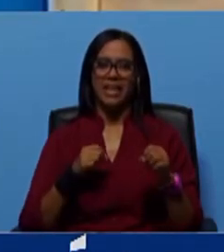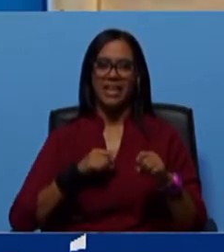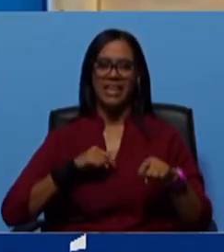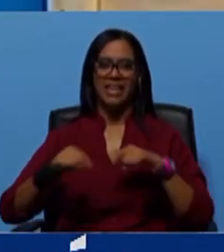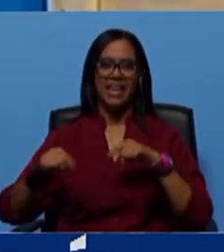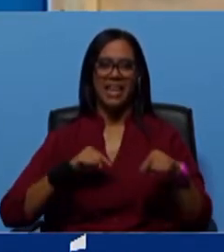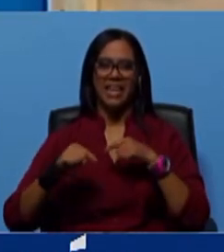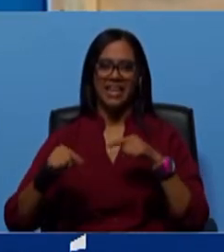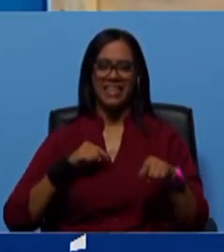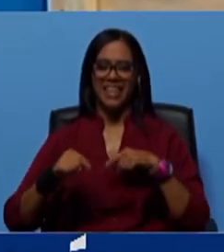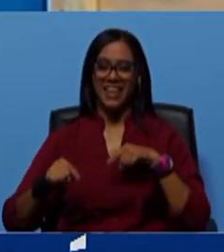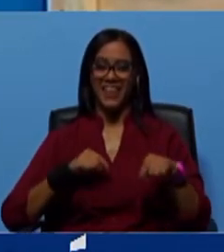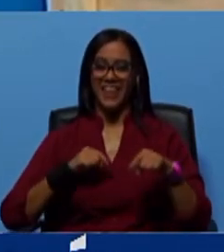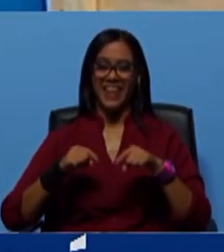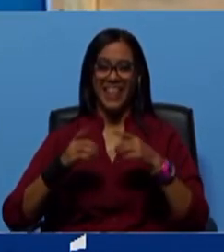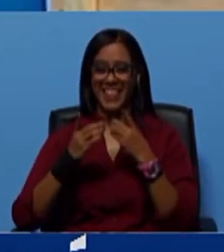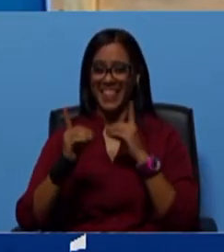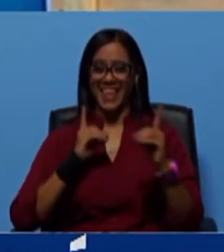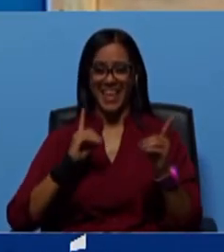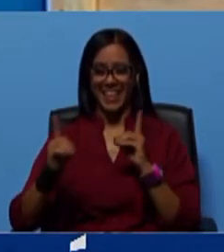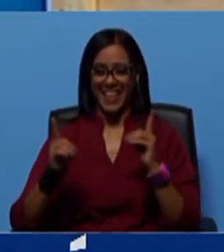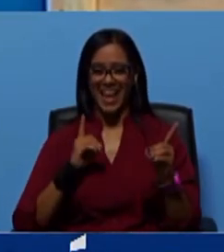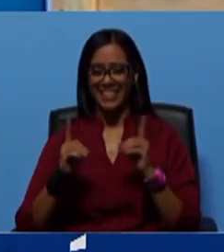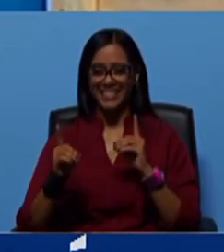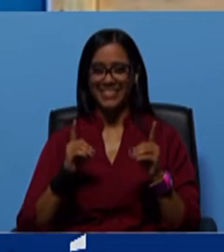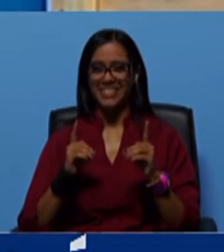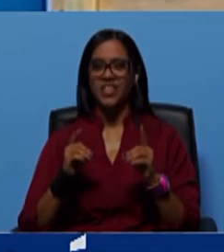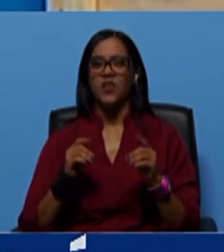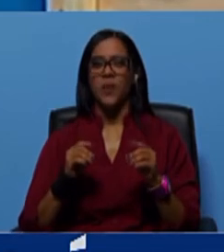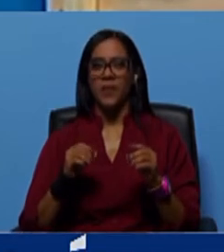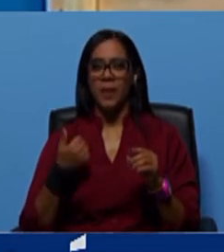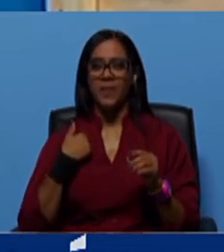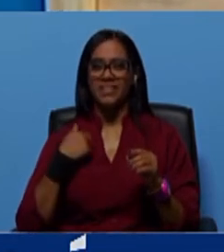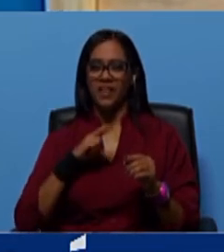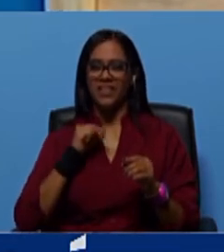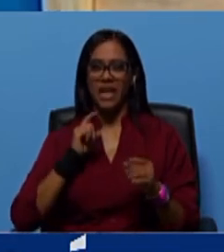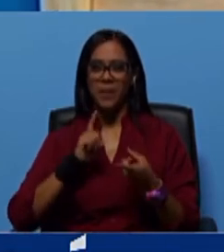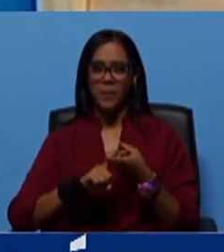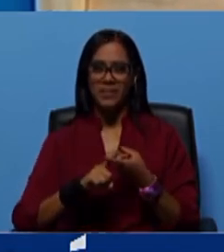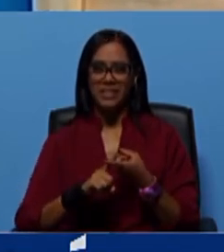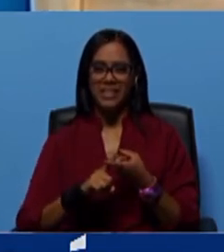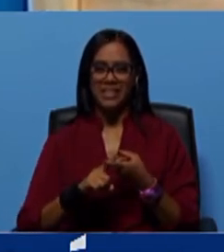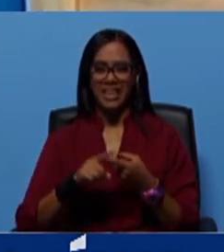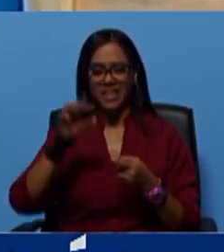Mi régimen paleolítico. Voy a aprovechar que no está Cilia aquí, que Cilia no se